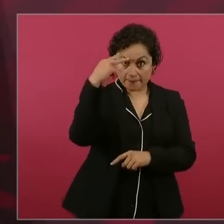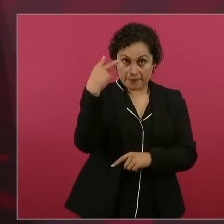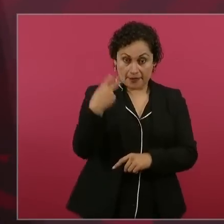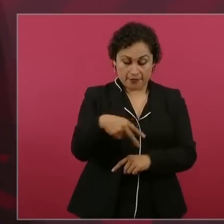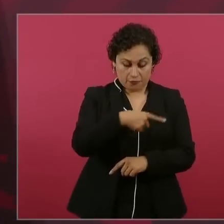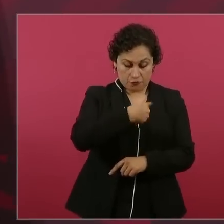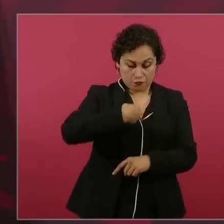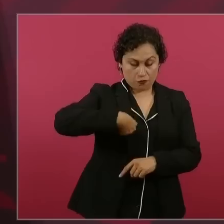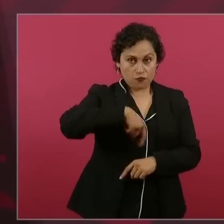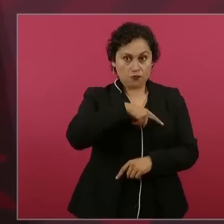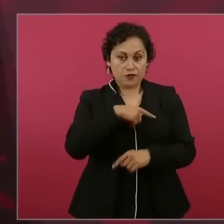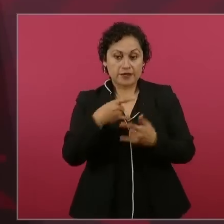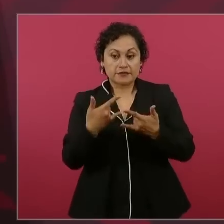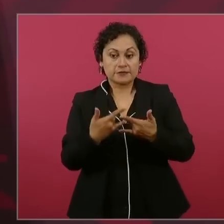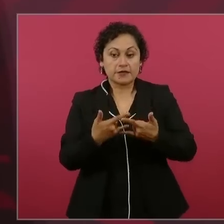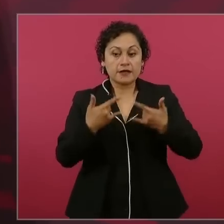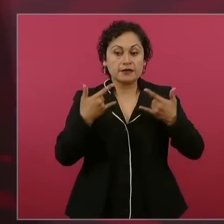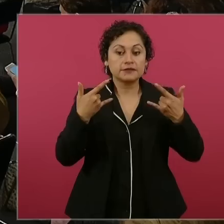No